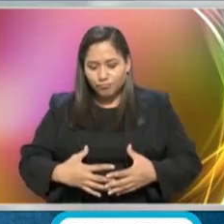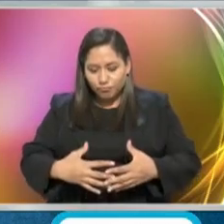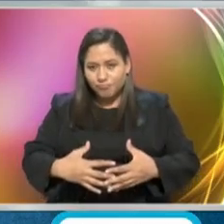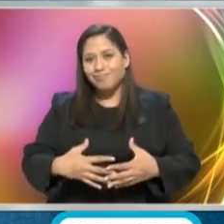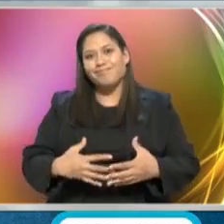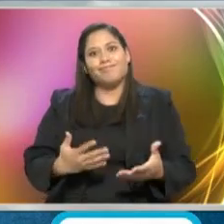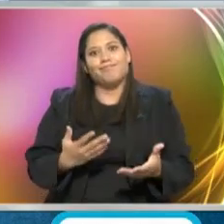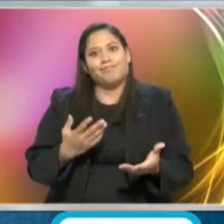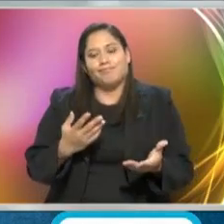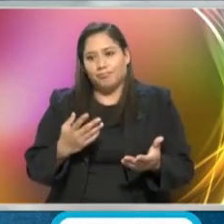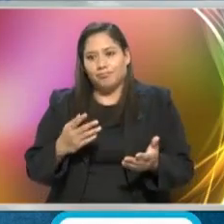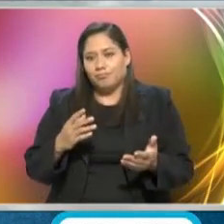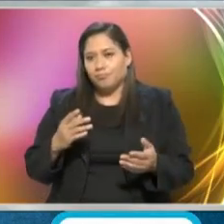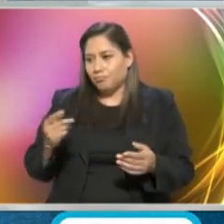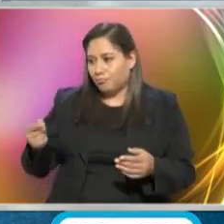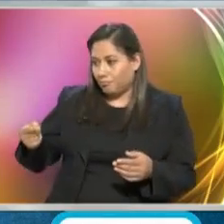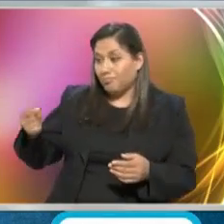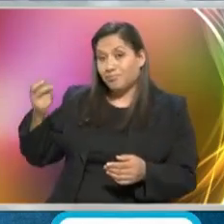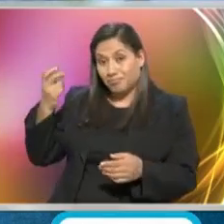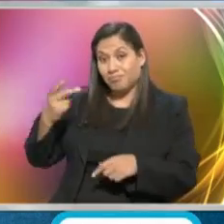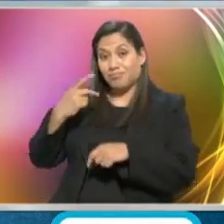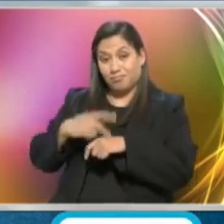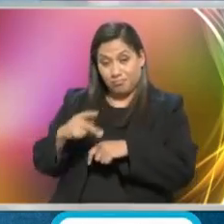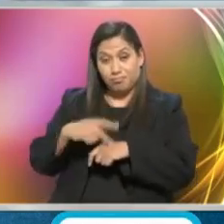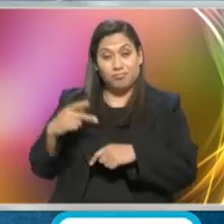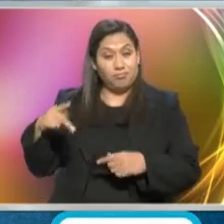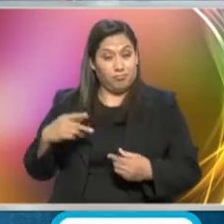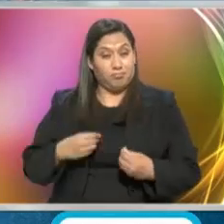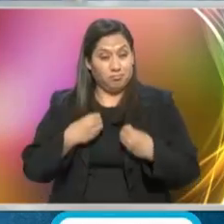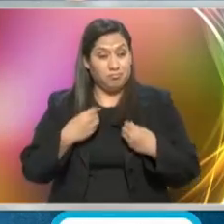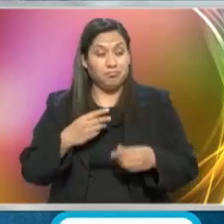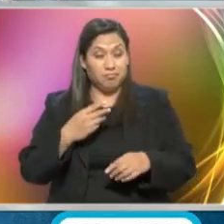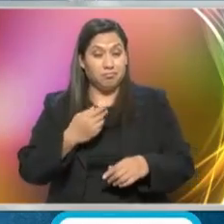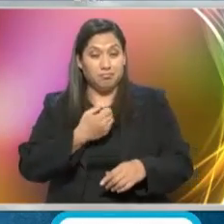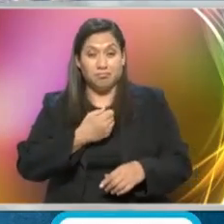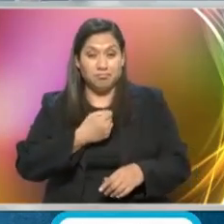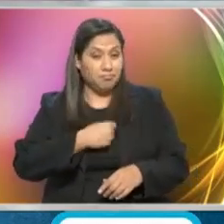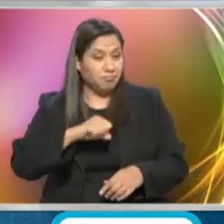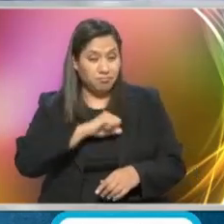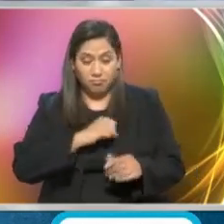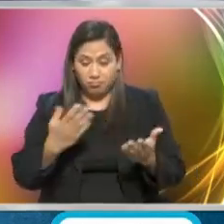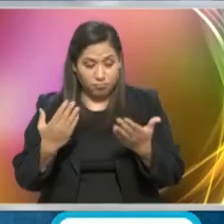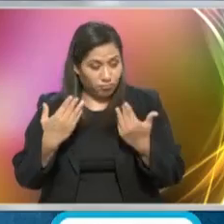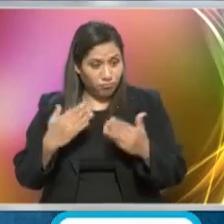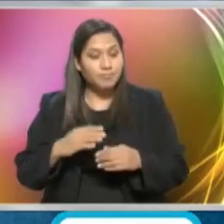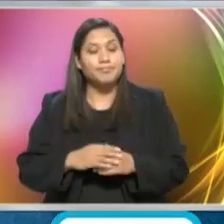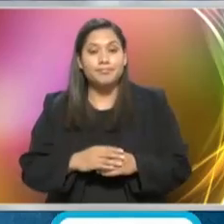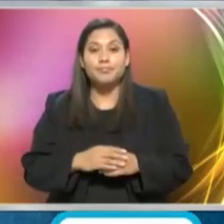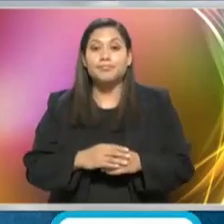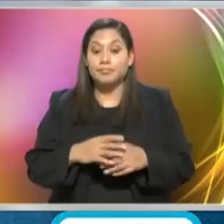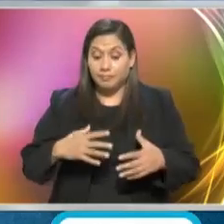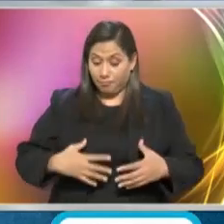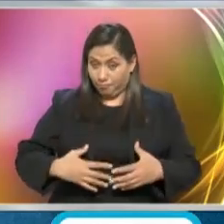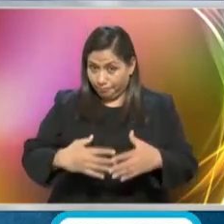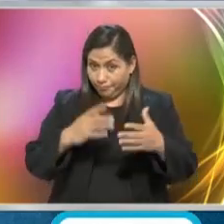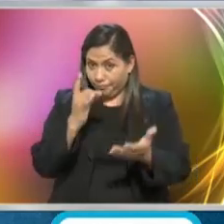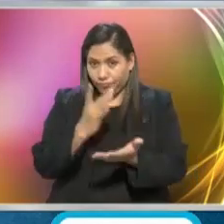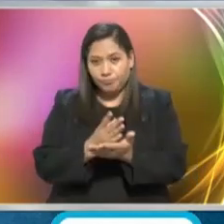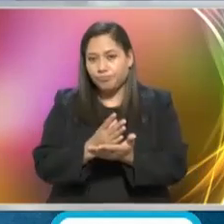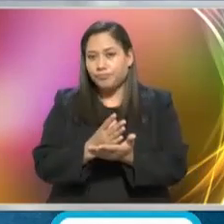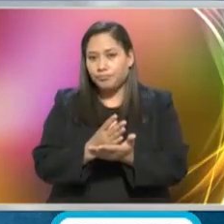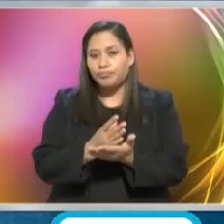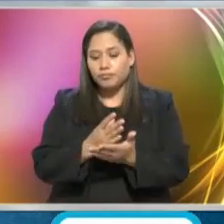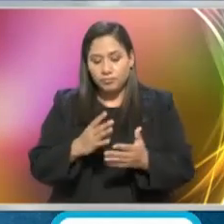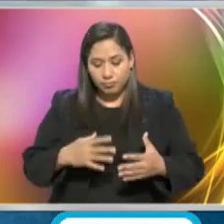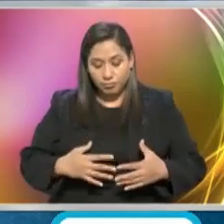Pero bueno, esto las pone en serios riesgos de salud. Sí. Evidentemente, como decía, no solamente el embarazo